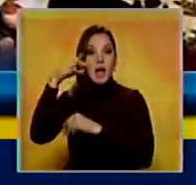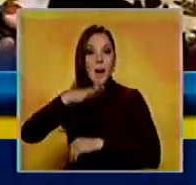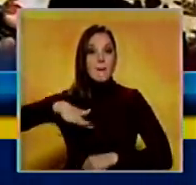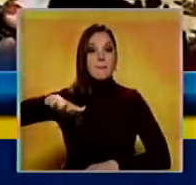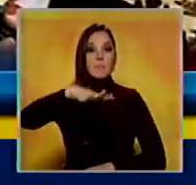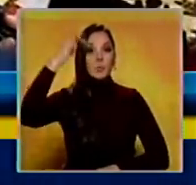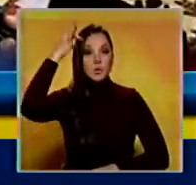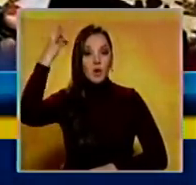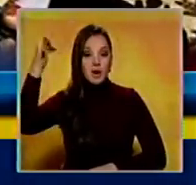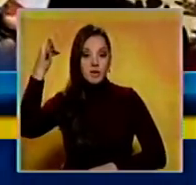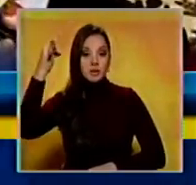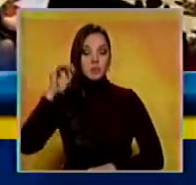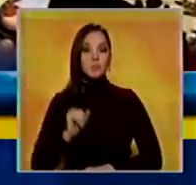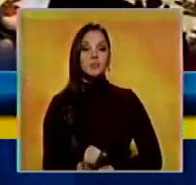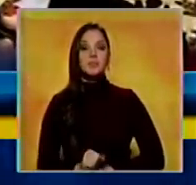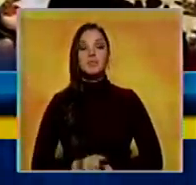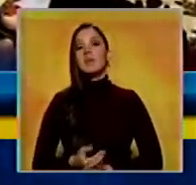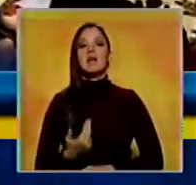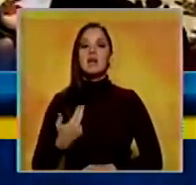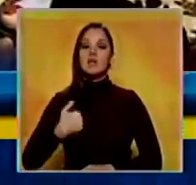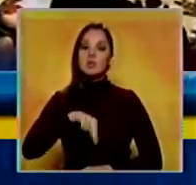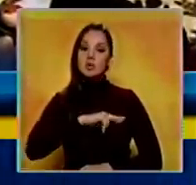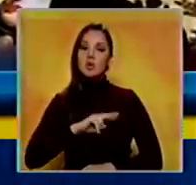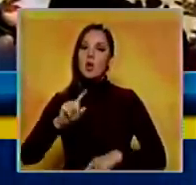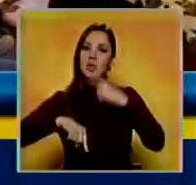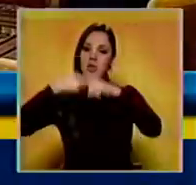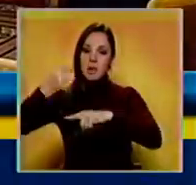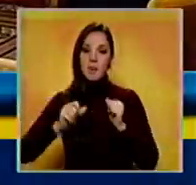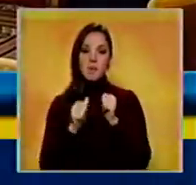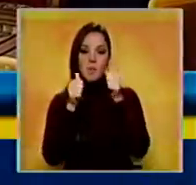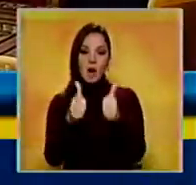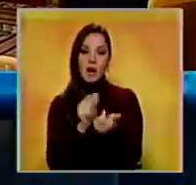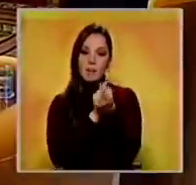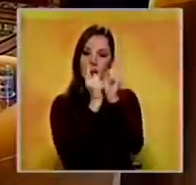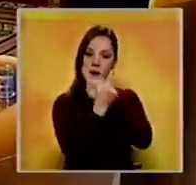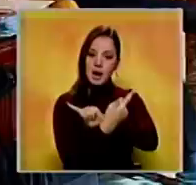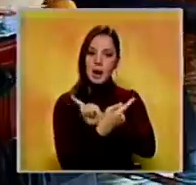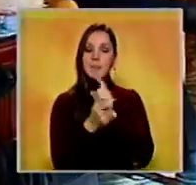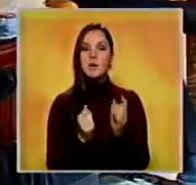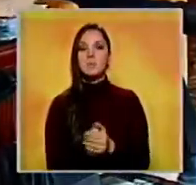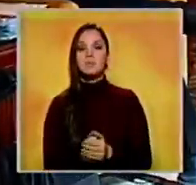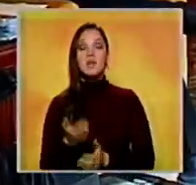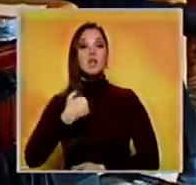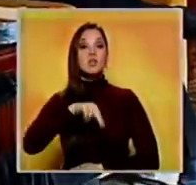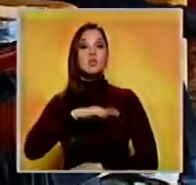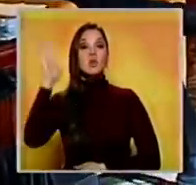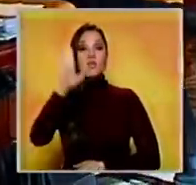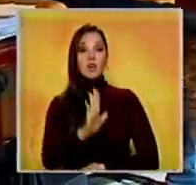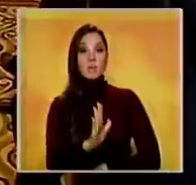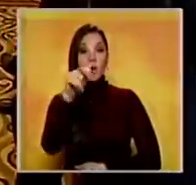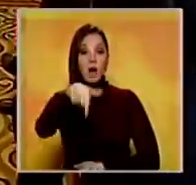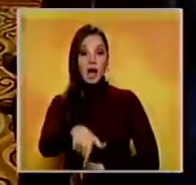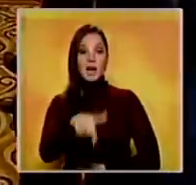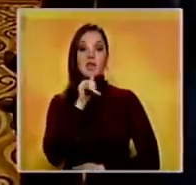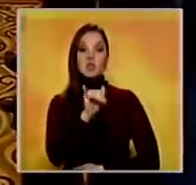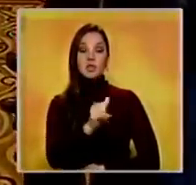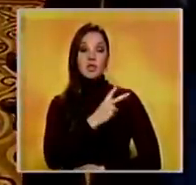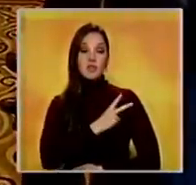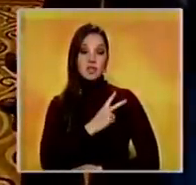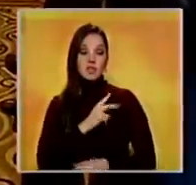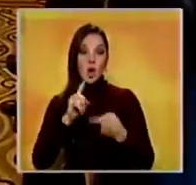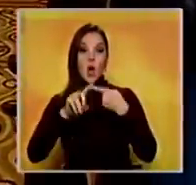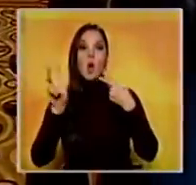estados donde vamos a empezar todo lo que son sustituciones. Nosotros estamos acá, los enviados especiales de Noticiero Venevisión,